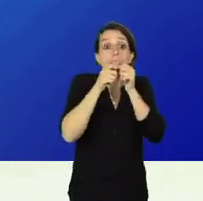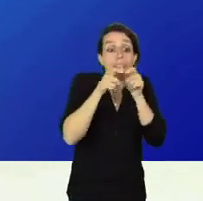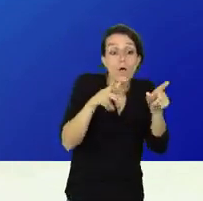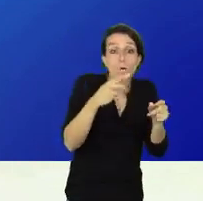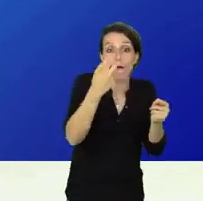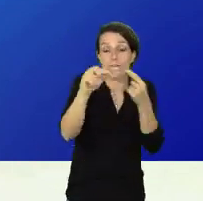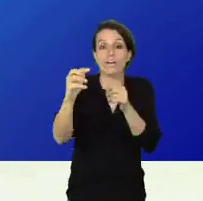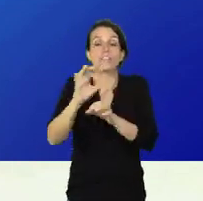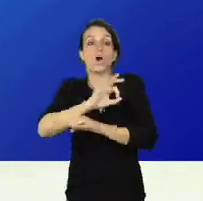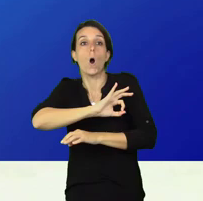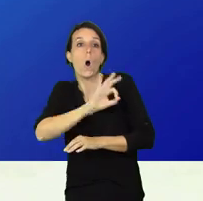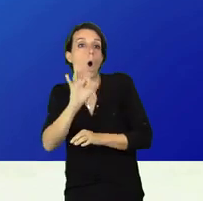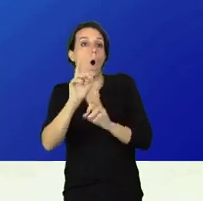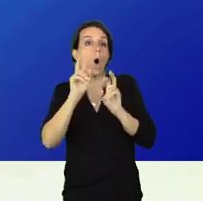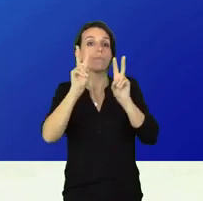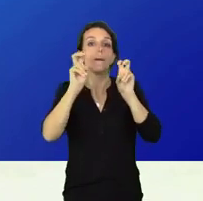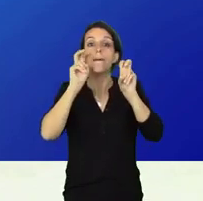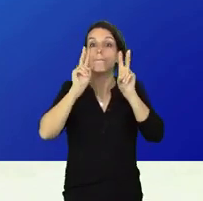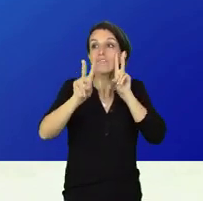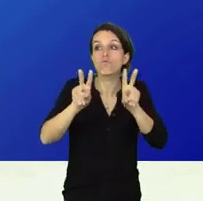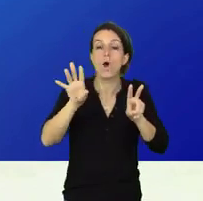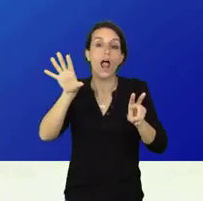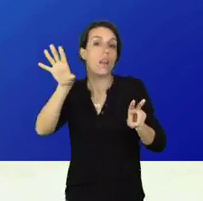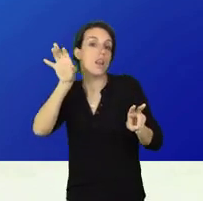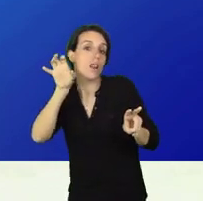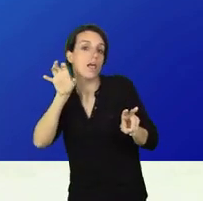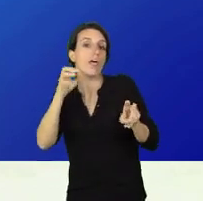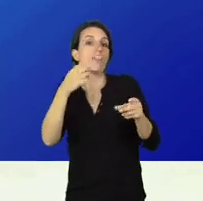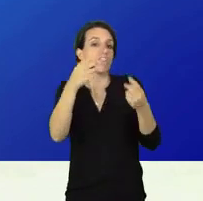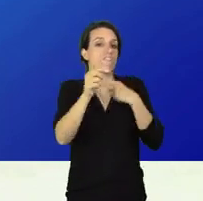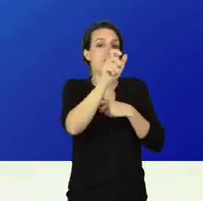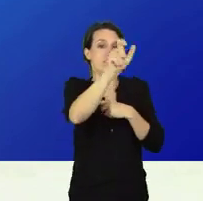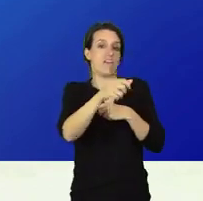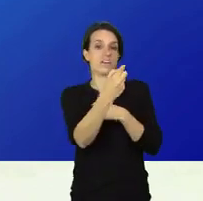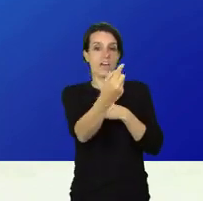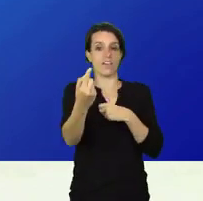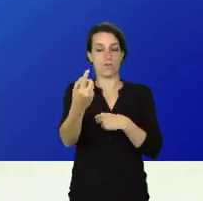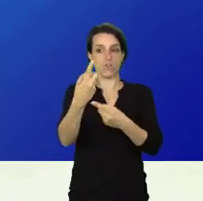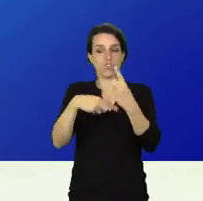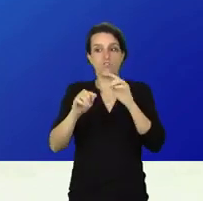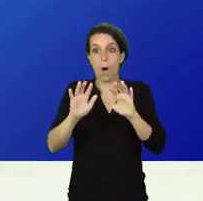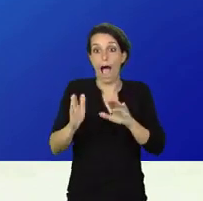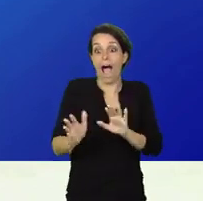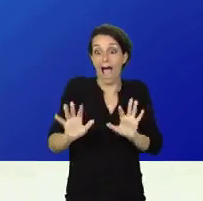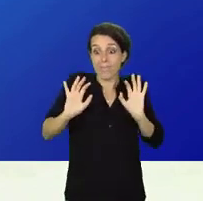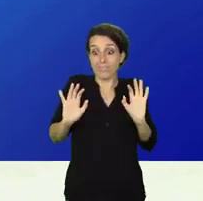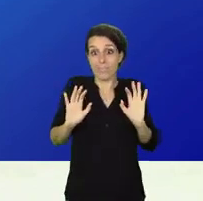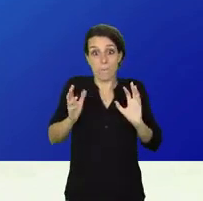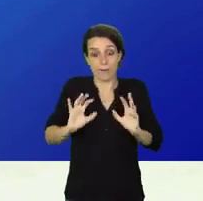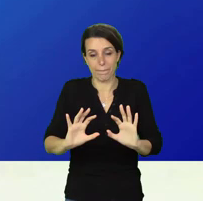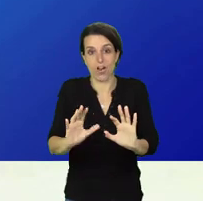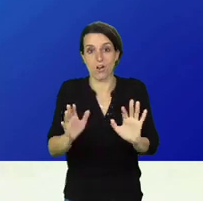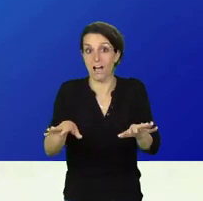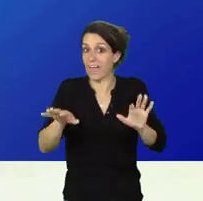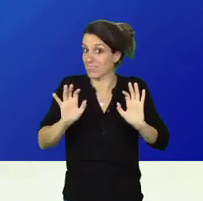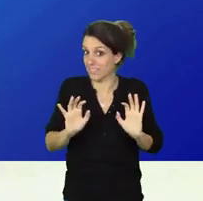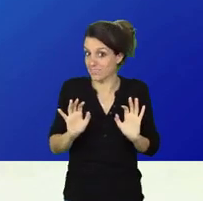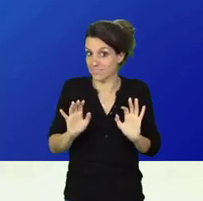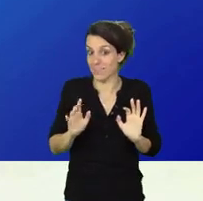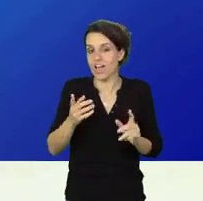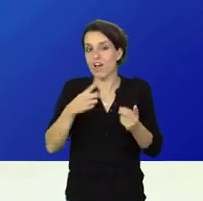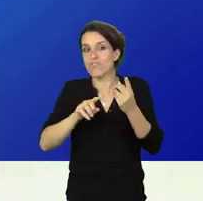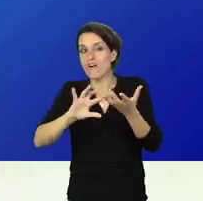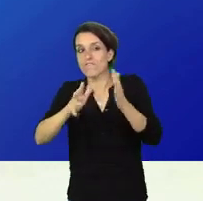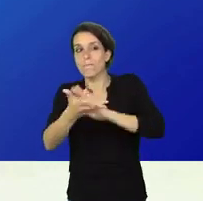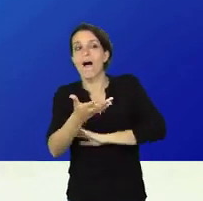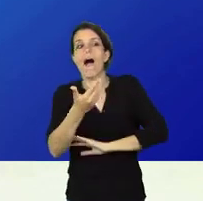lingüístico, va a haber públicos diversos en su acceso a lo visual y lo sonoro, con lo cual yo puedo, si lo pienso desde el inicio, tener un trabajo